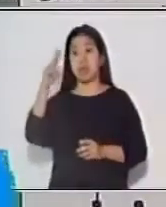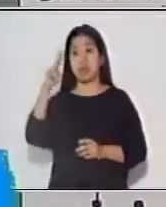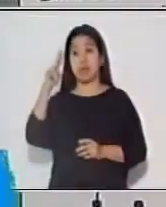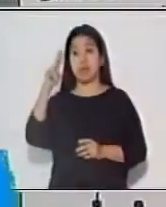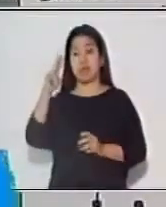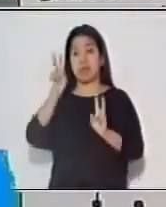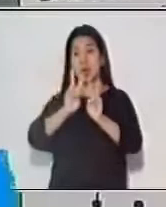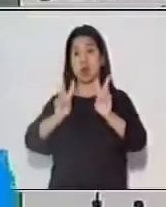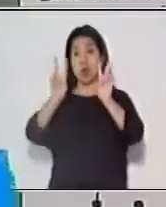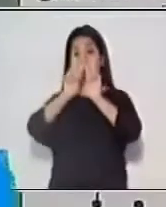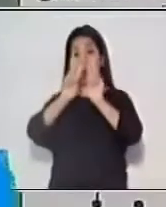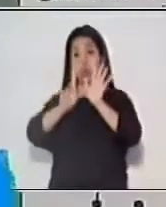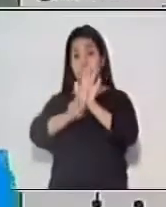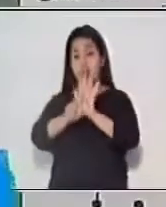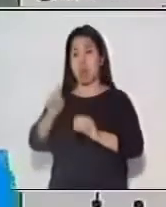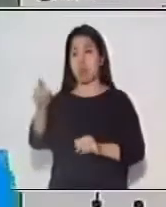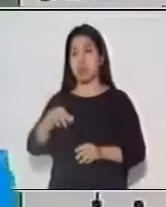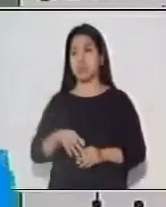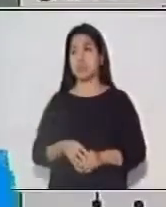y ya tenemos b.